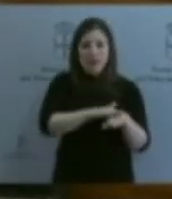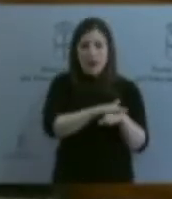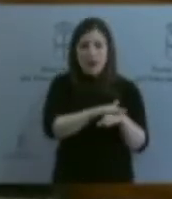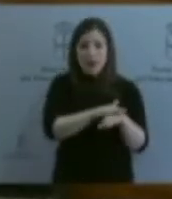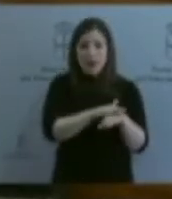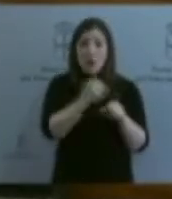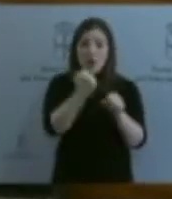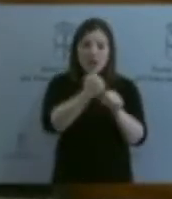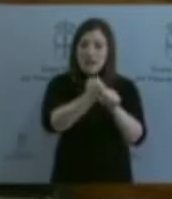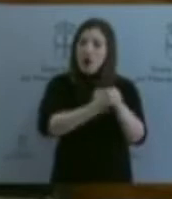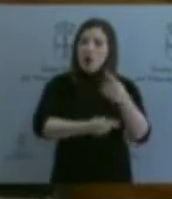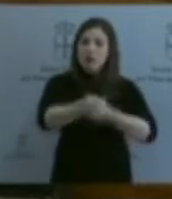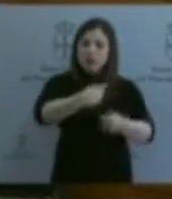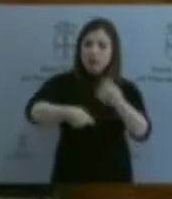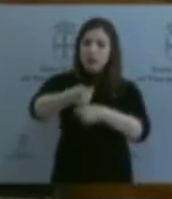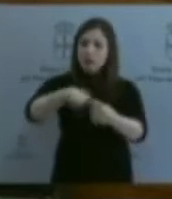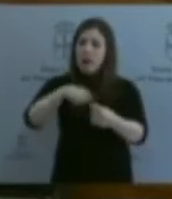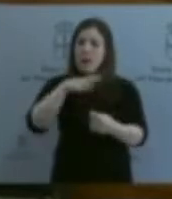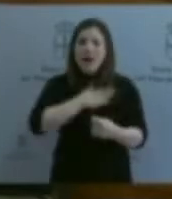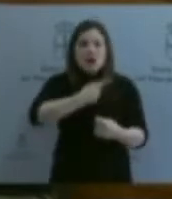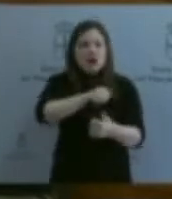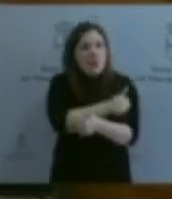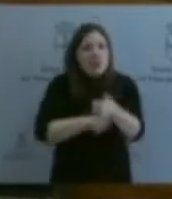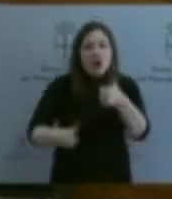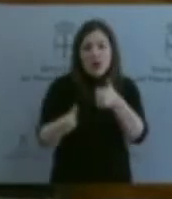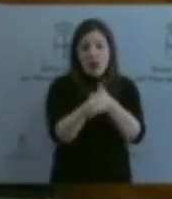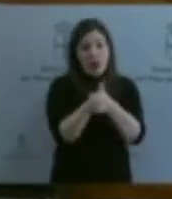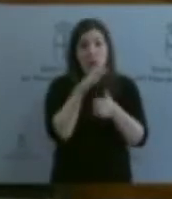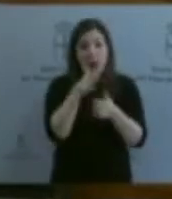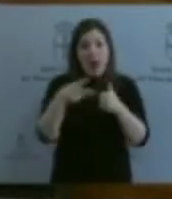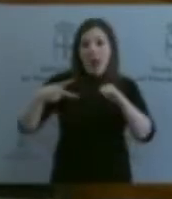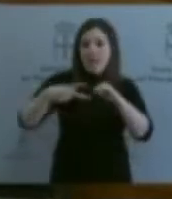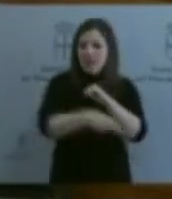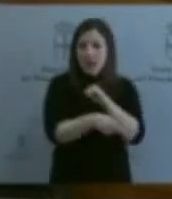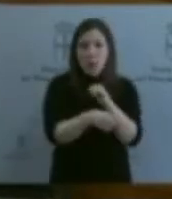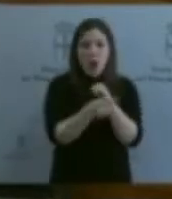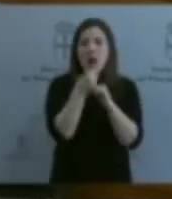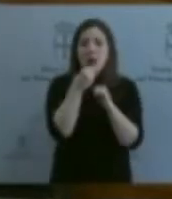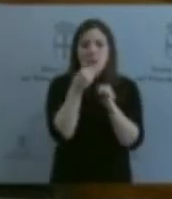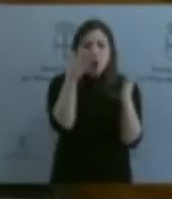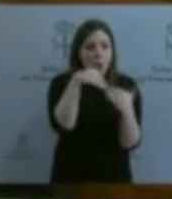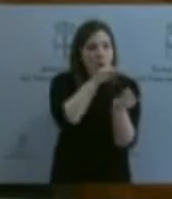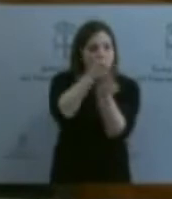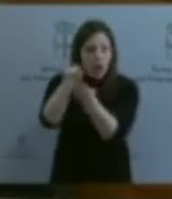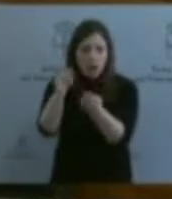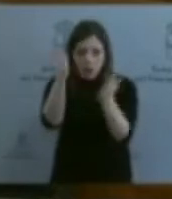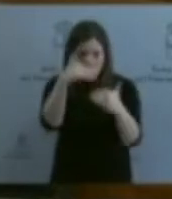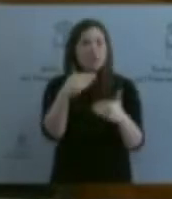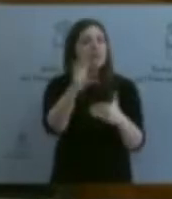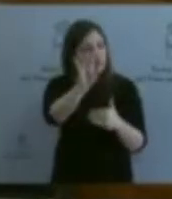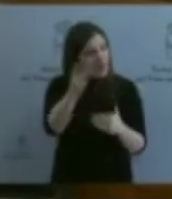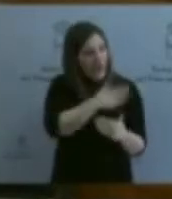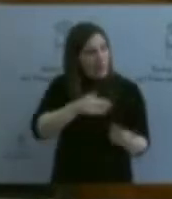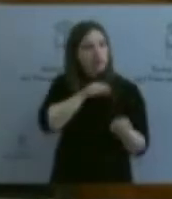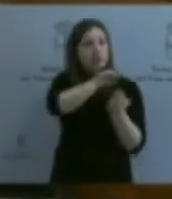momento evitar desabastecimiento de los sectores alimenticios. No obstante, por supuesto que hay un impacto tremendo y el número de parados